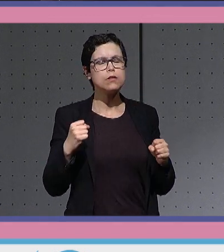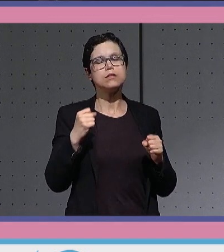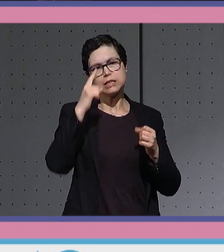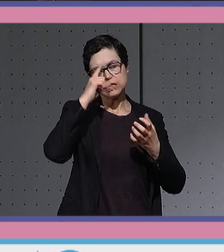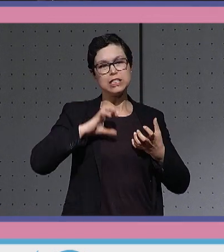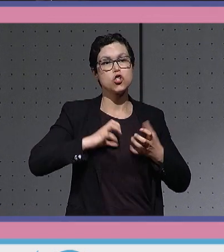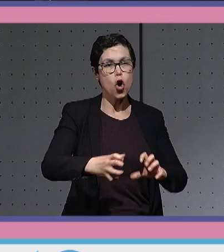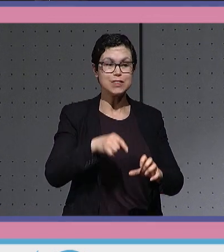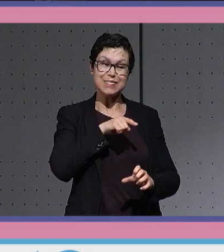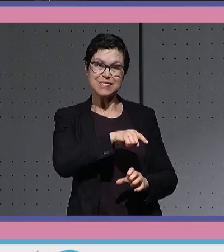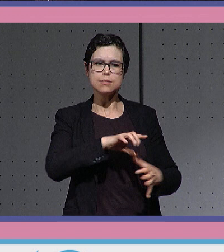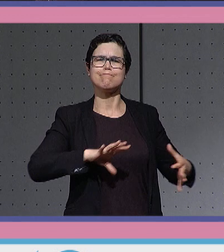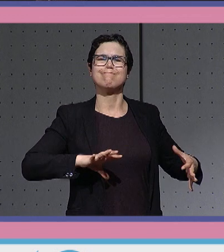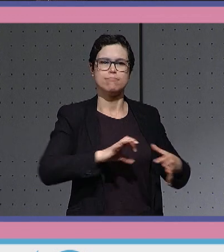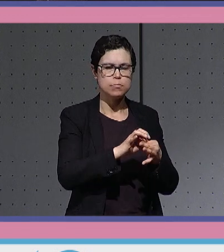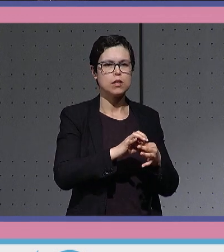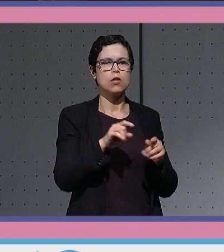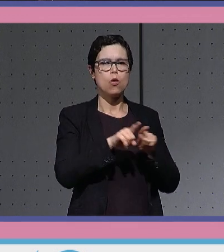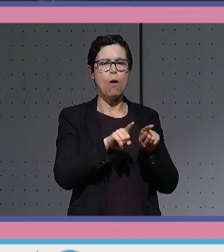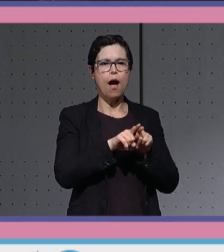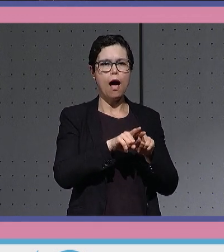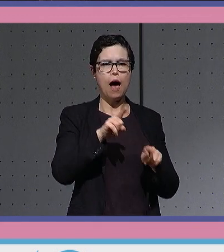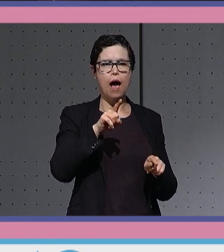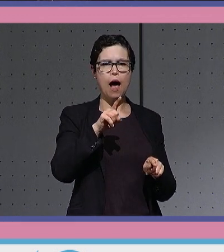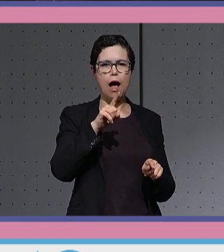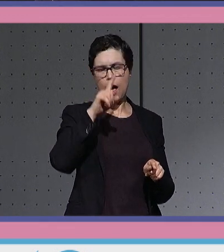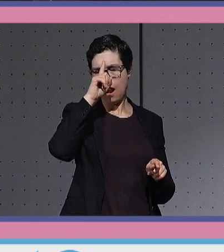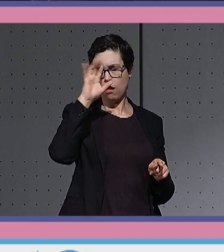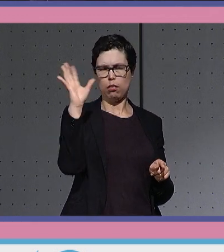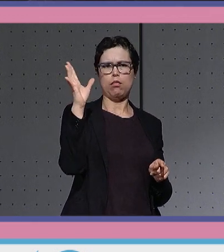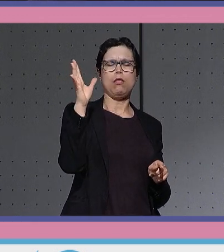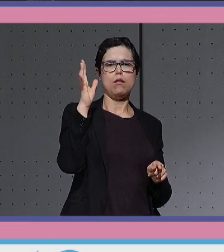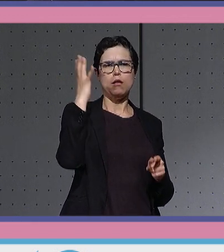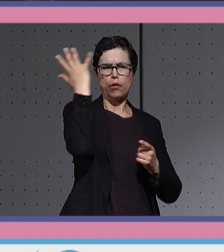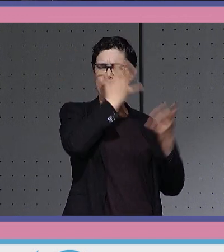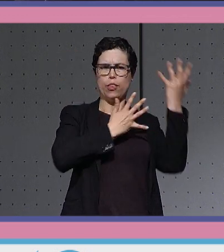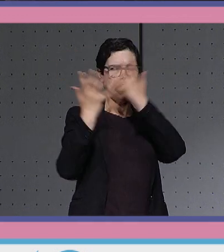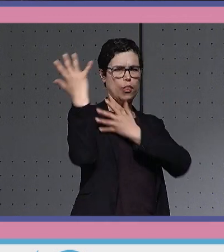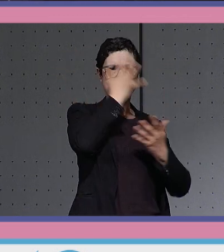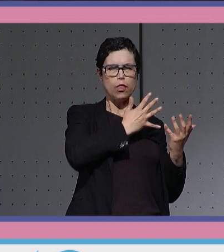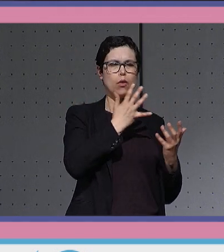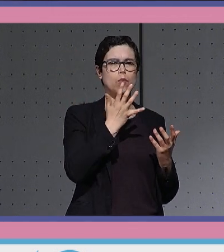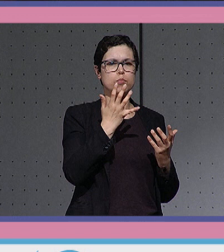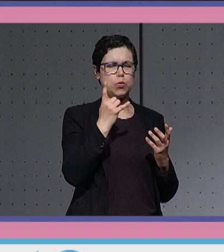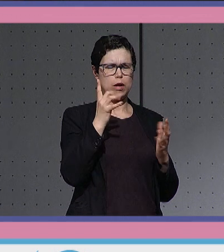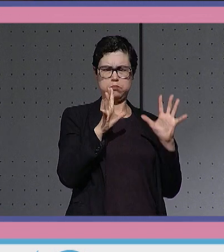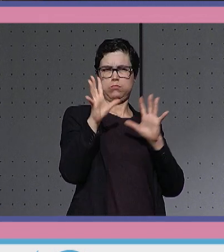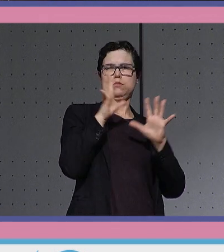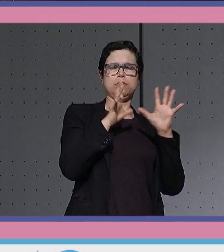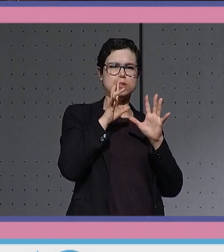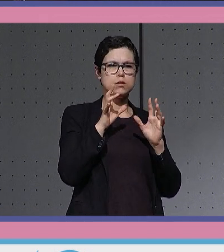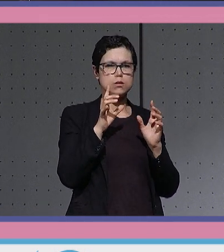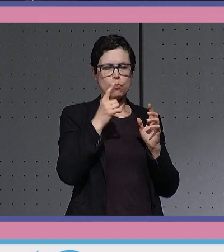estas ideas un poco de paranoia, por decirlo así, más que con fenómenos sensoperceptivos, que son los que muchas veces estarían marcando